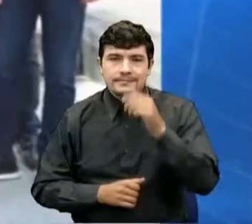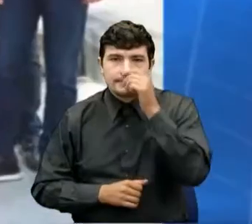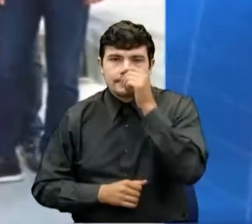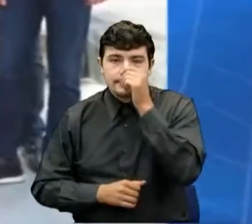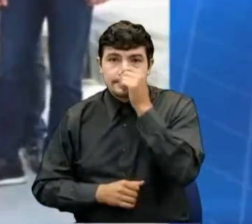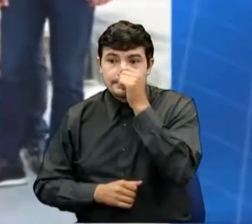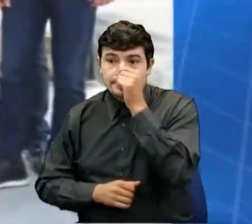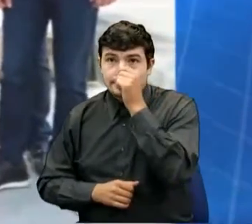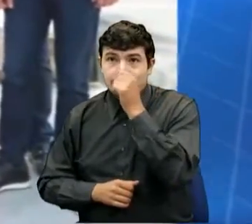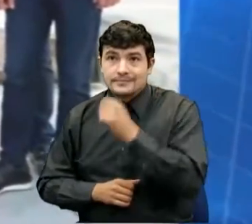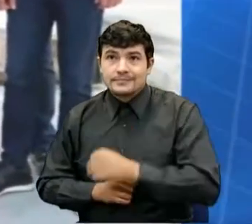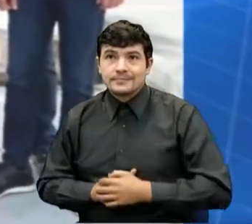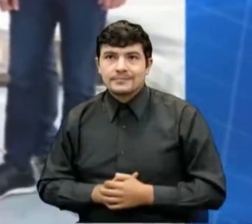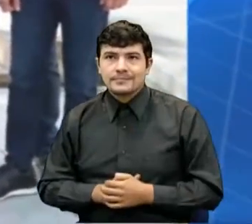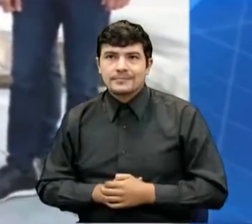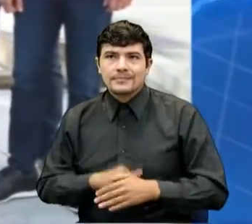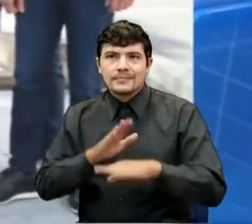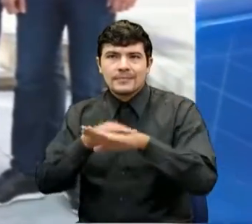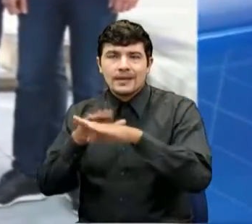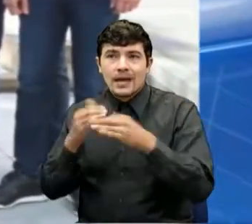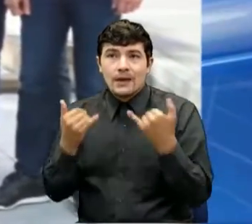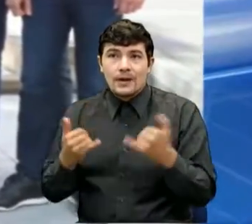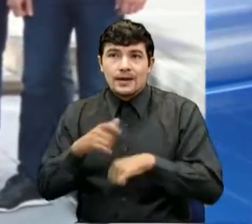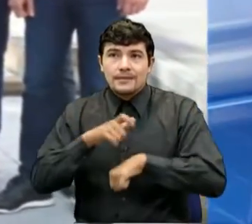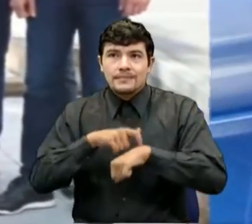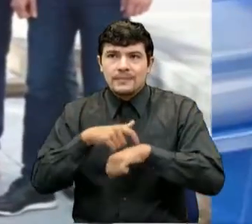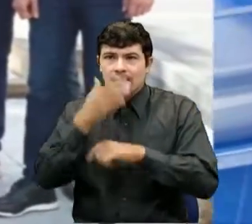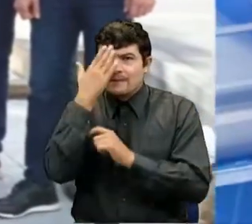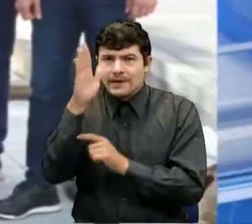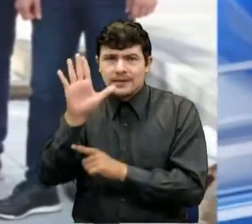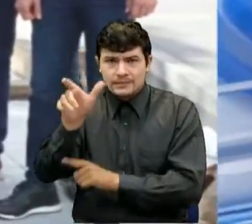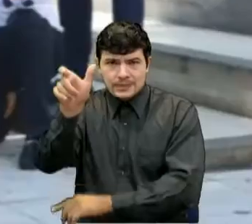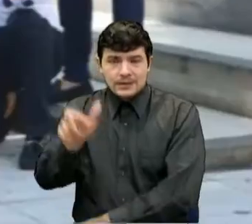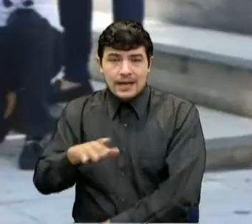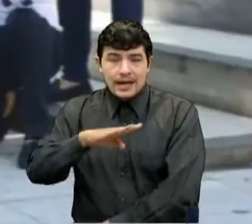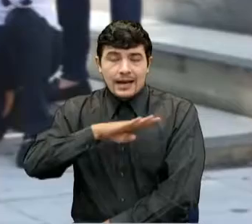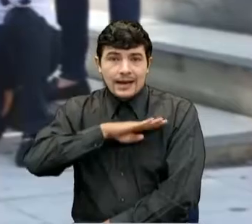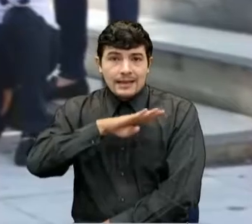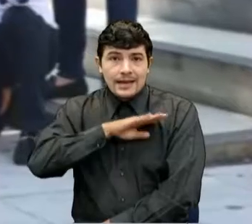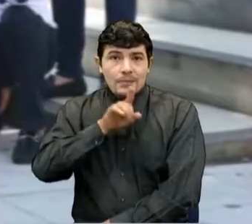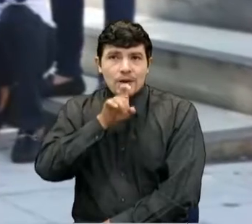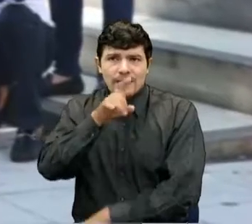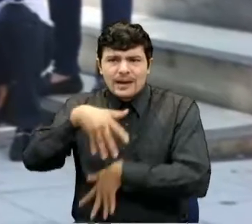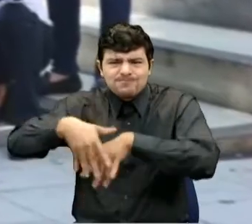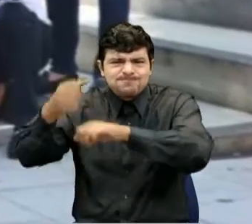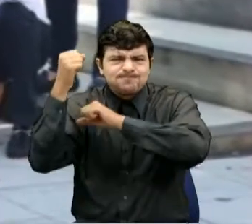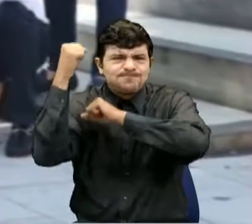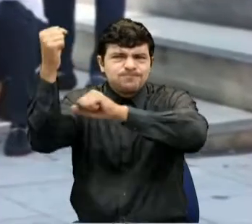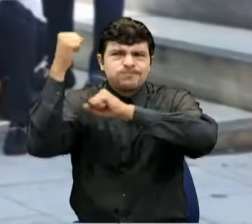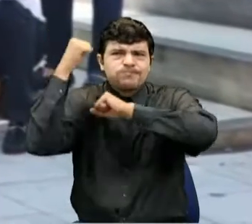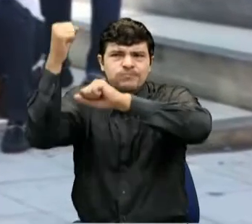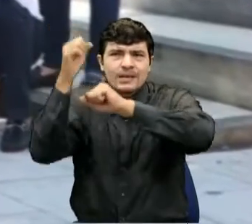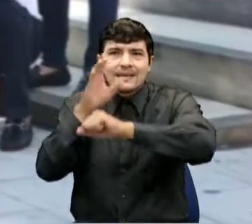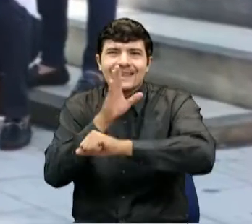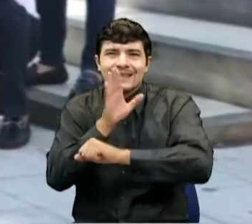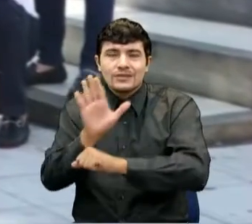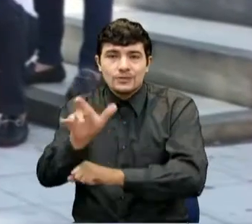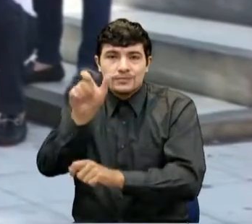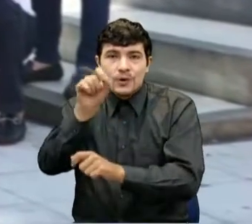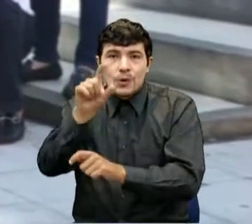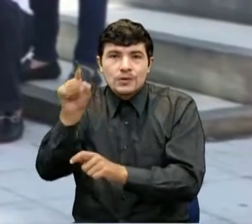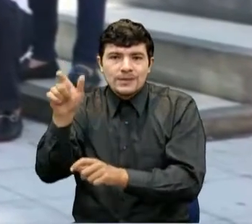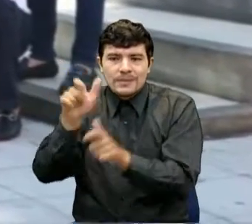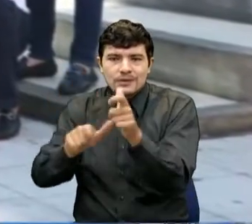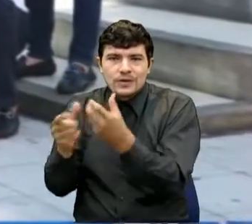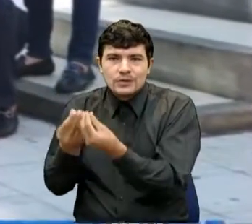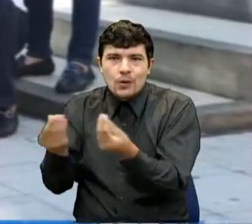Que en este momento se realiza una protesta frente a la alcaldía de Bucaramanga con el fin de, por parte de 11 concejales de la